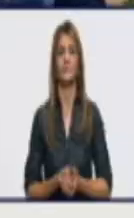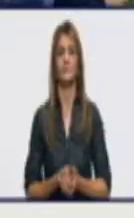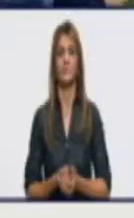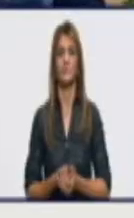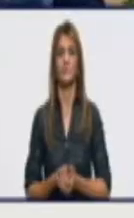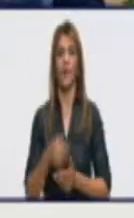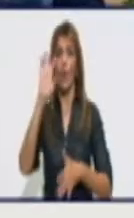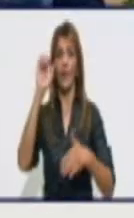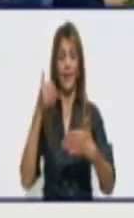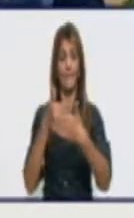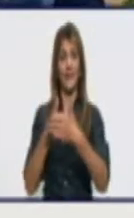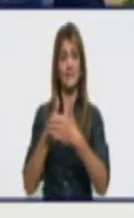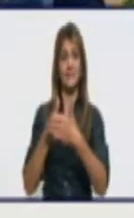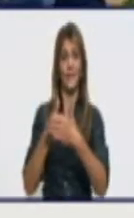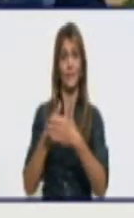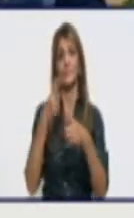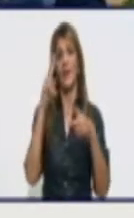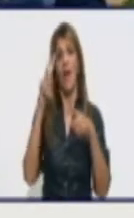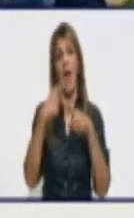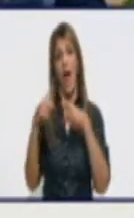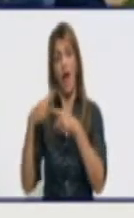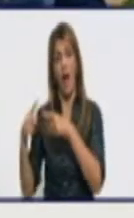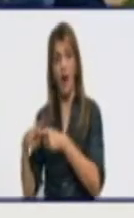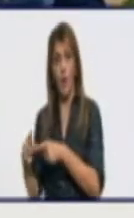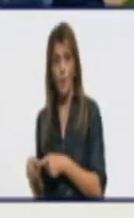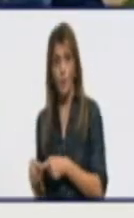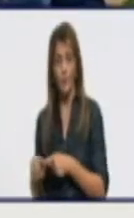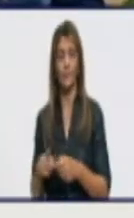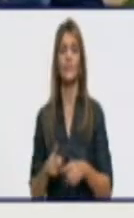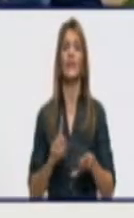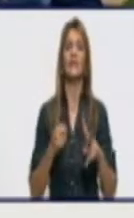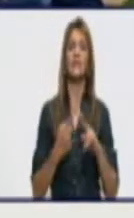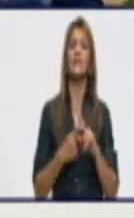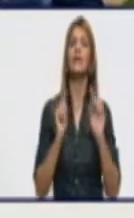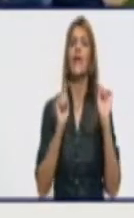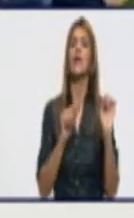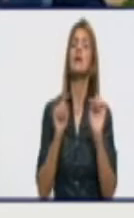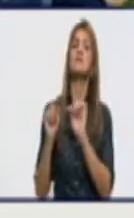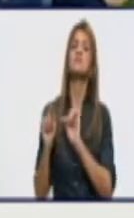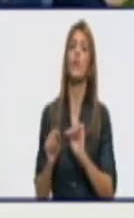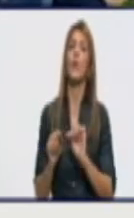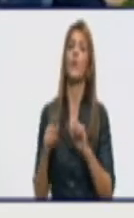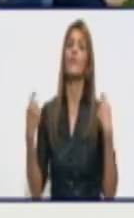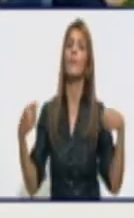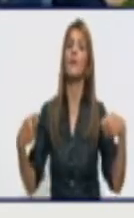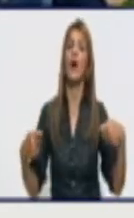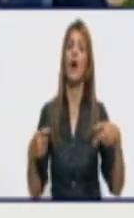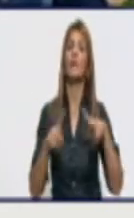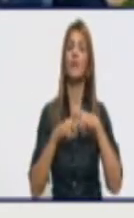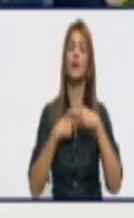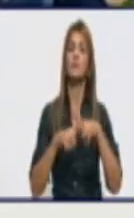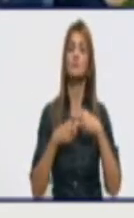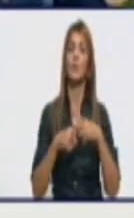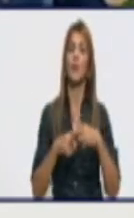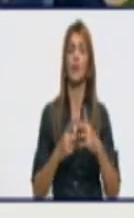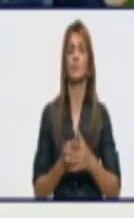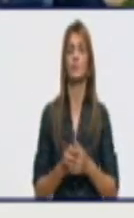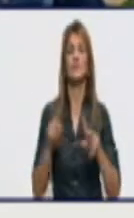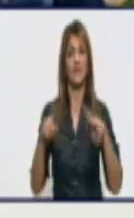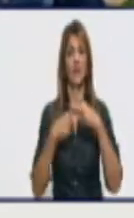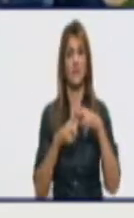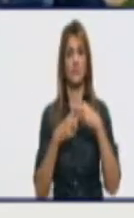producciones agropecuarias minoristas era acopio. Y por tanto, eso había que resolverlo. Y se resuelve, estas políticas